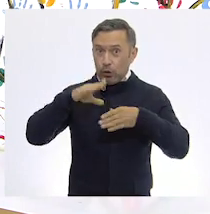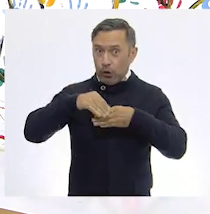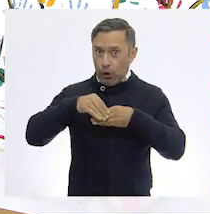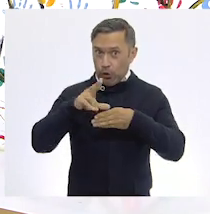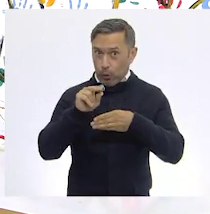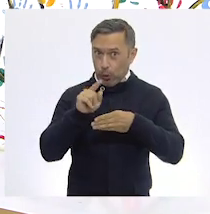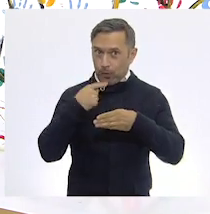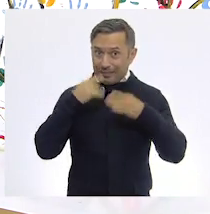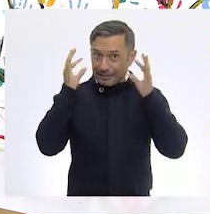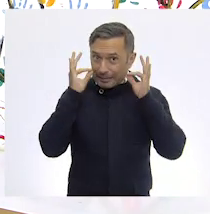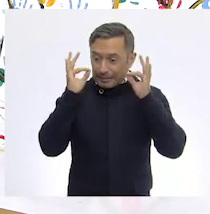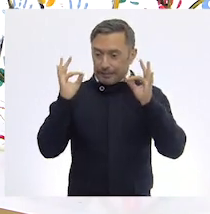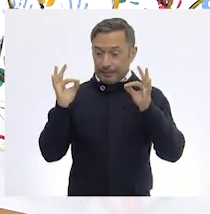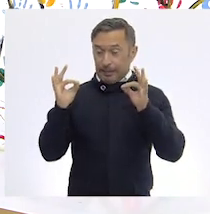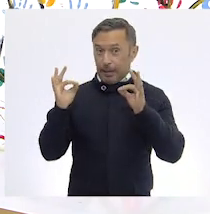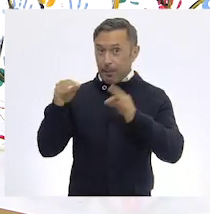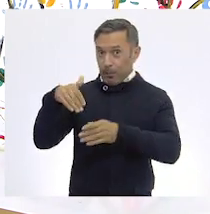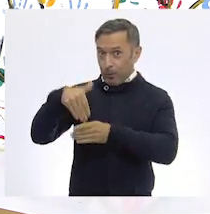de plástico.